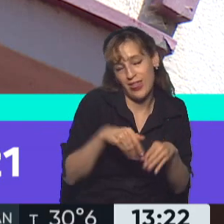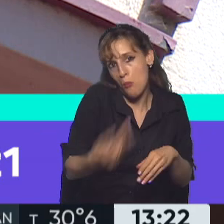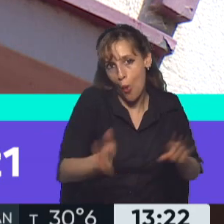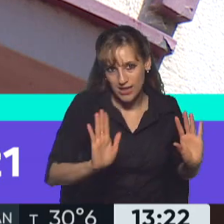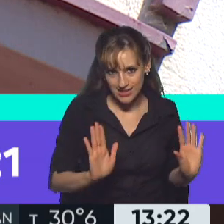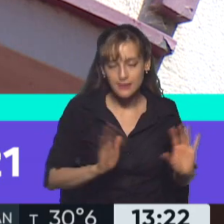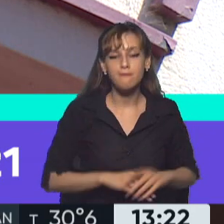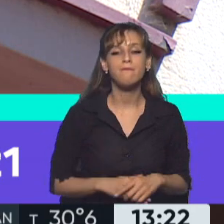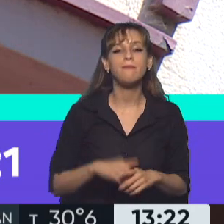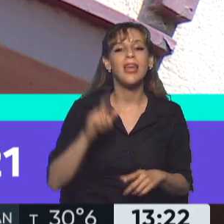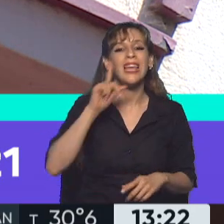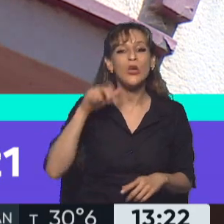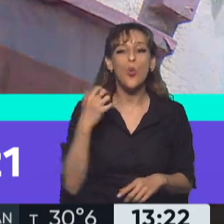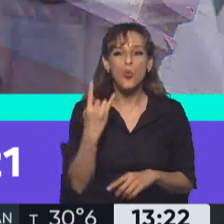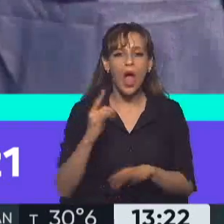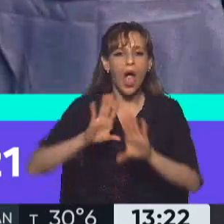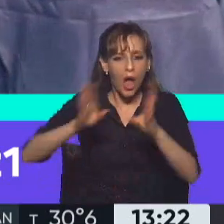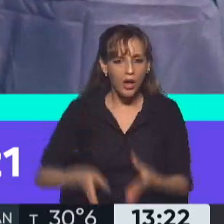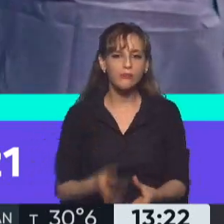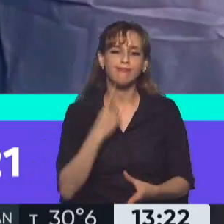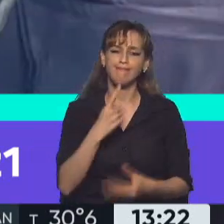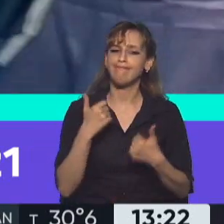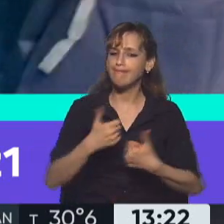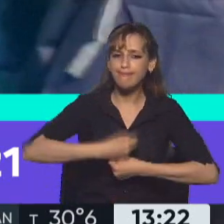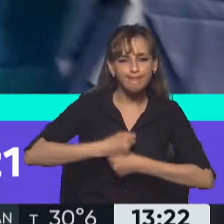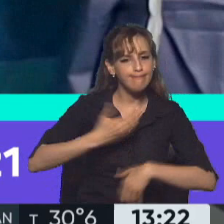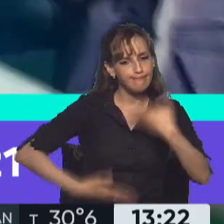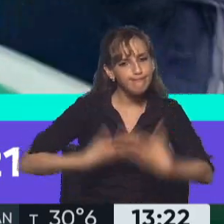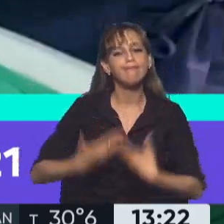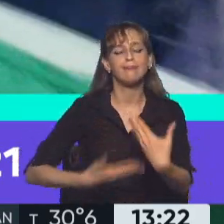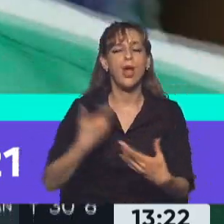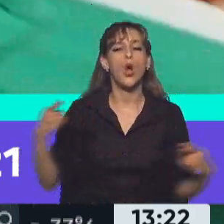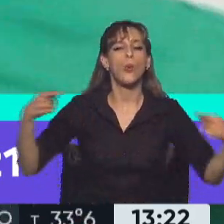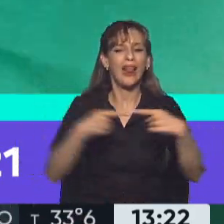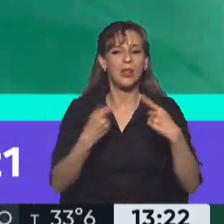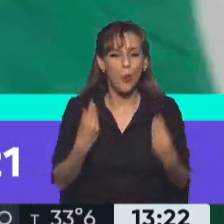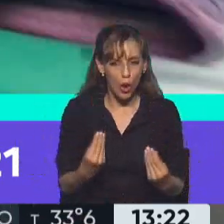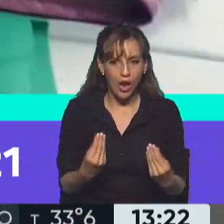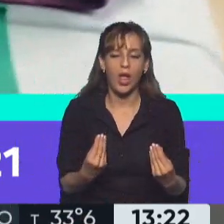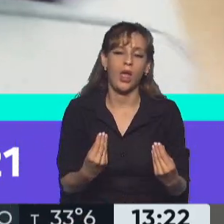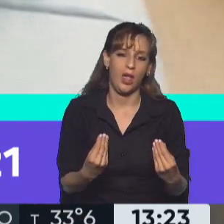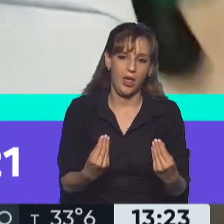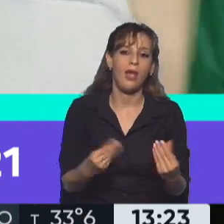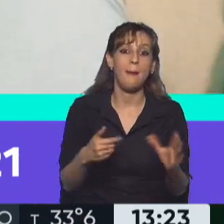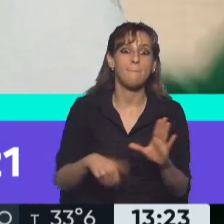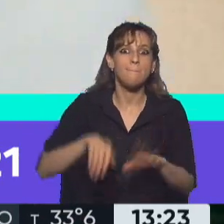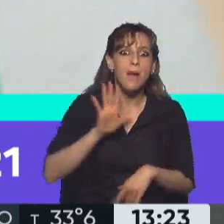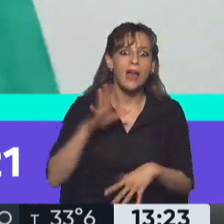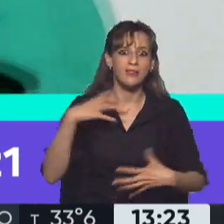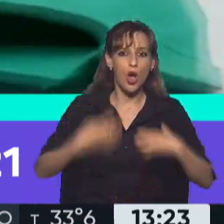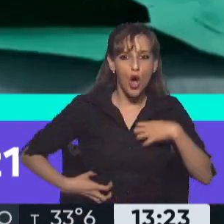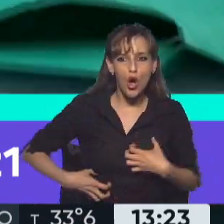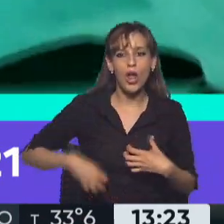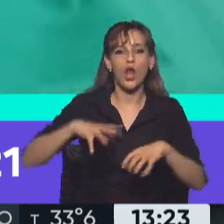trabajo con las distintas regiones del país para impulsar un modelo hospitalario de procuración con un objetivo: aumentar la capacidad de generación de órganos y tejidos